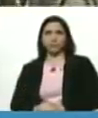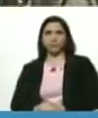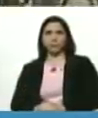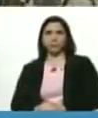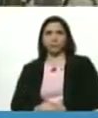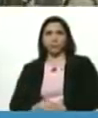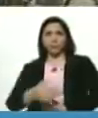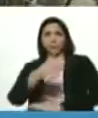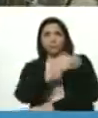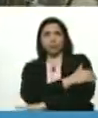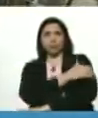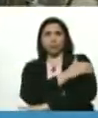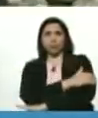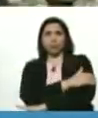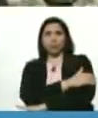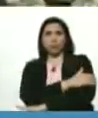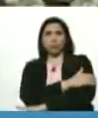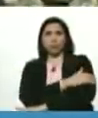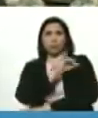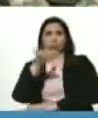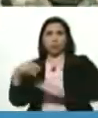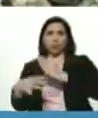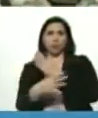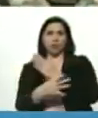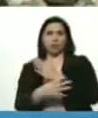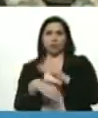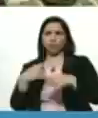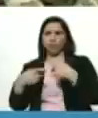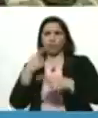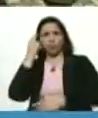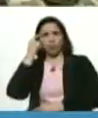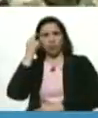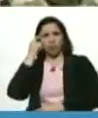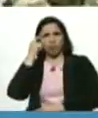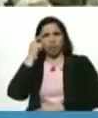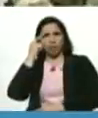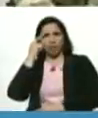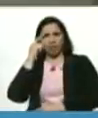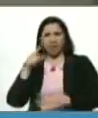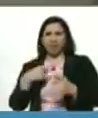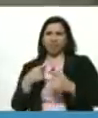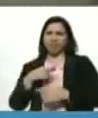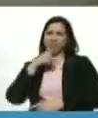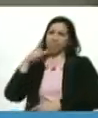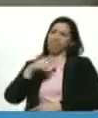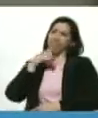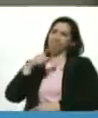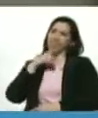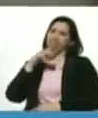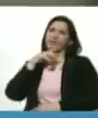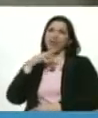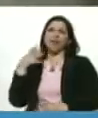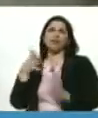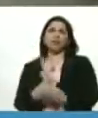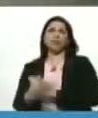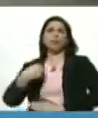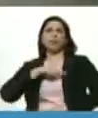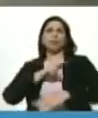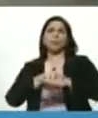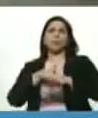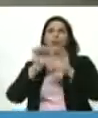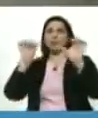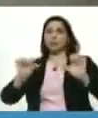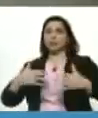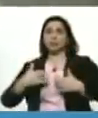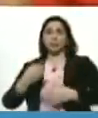la oposición o hay dosis está todos los días se la pasan mal hablando de nuestros médicos y el sistema de salud de